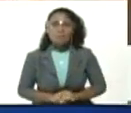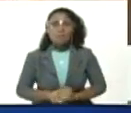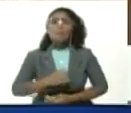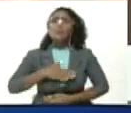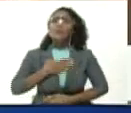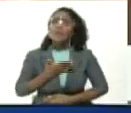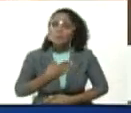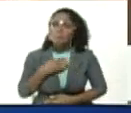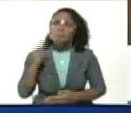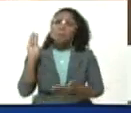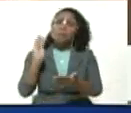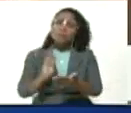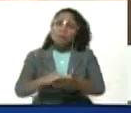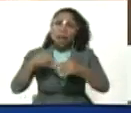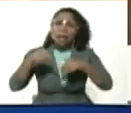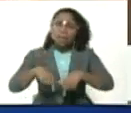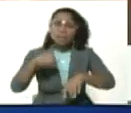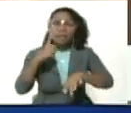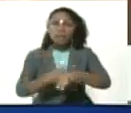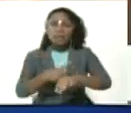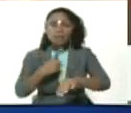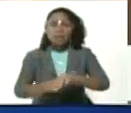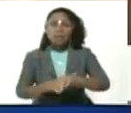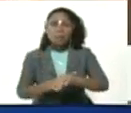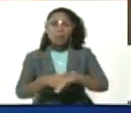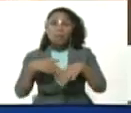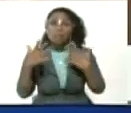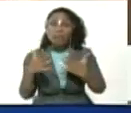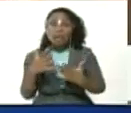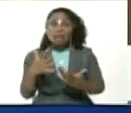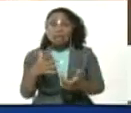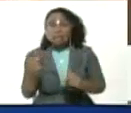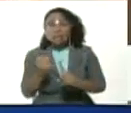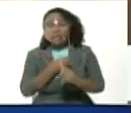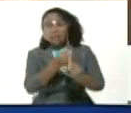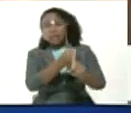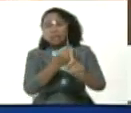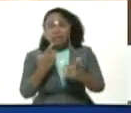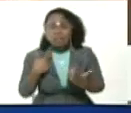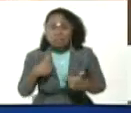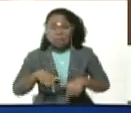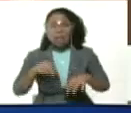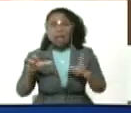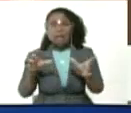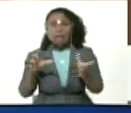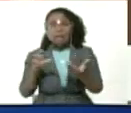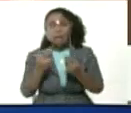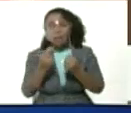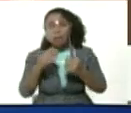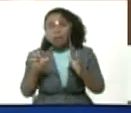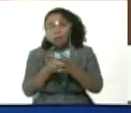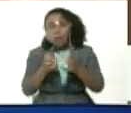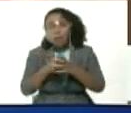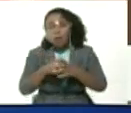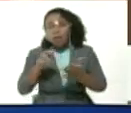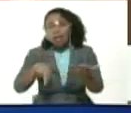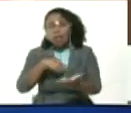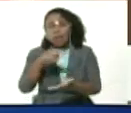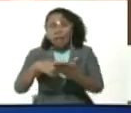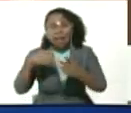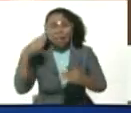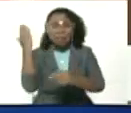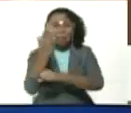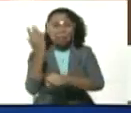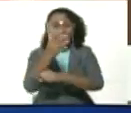pudiéramos aplicar en esta etapa de tortura económica al cuerpo nacional, de sanciones